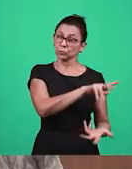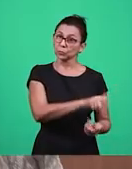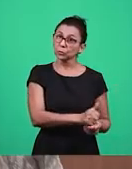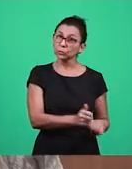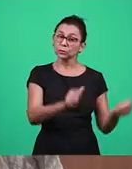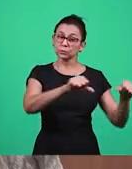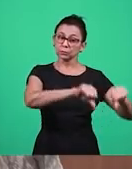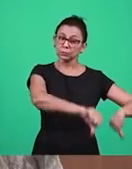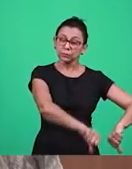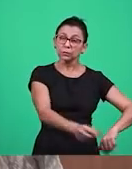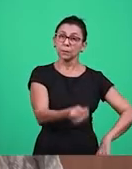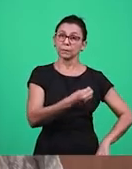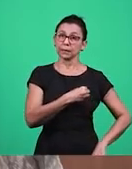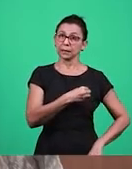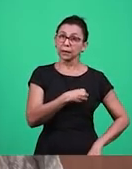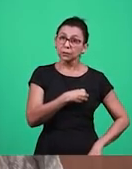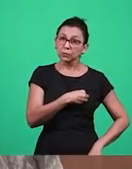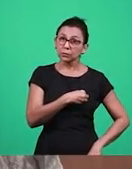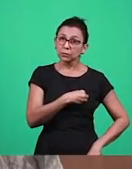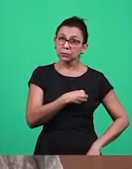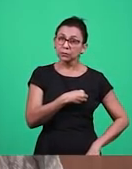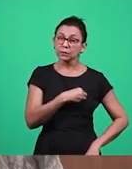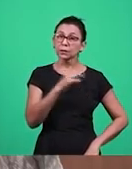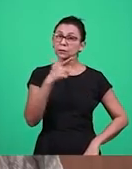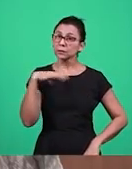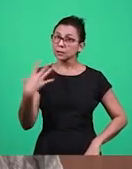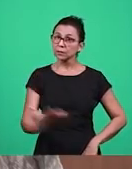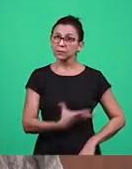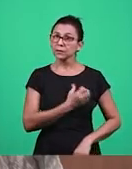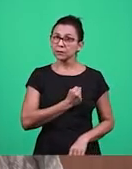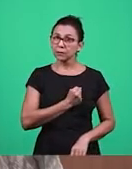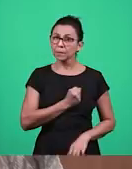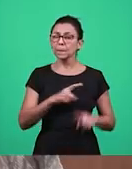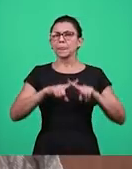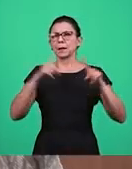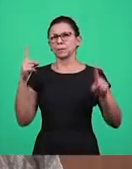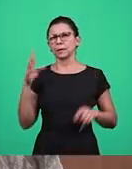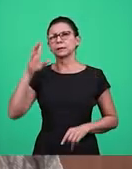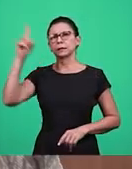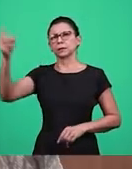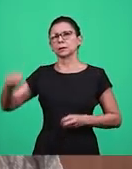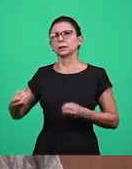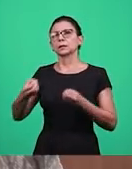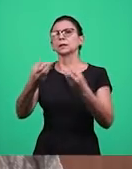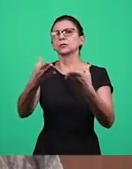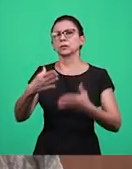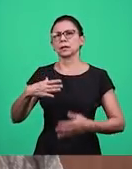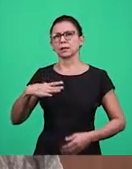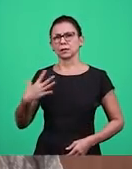muerte, pero Dios te está diciendo que Dios quiere darte vida y vida eterna, vida en